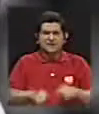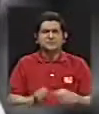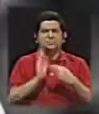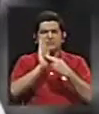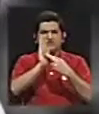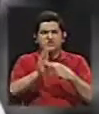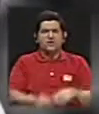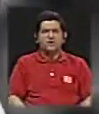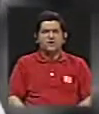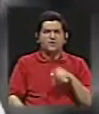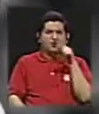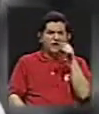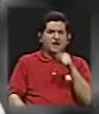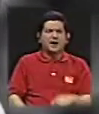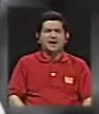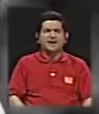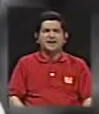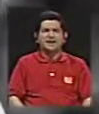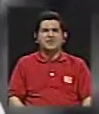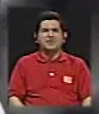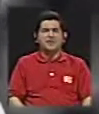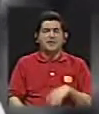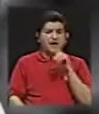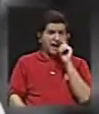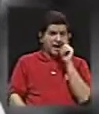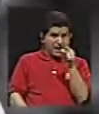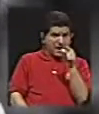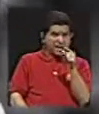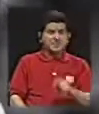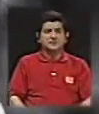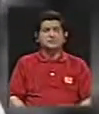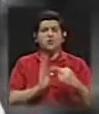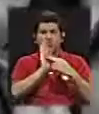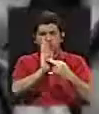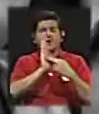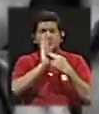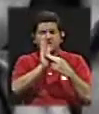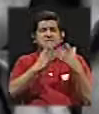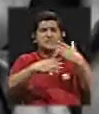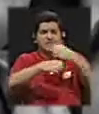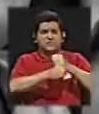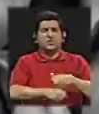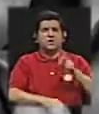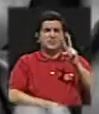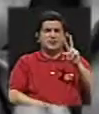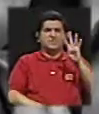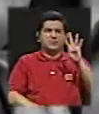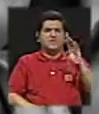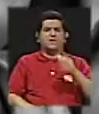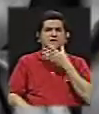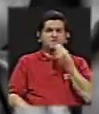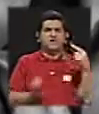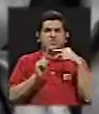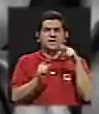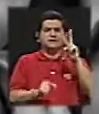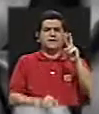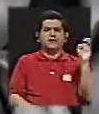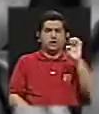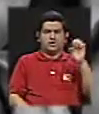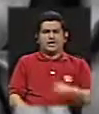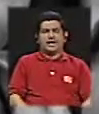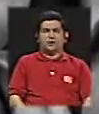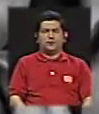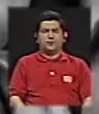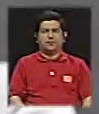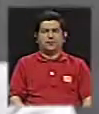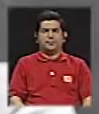representación de los del diablitos. Toro en la mula, sí. Es una representación que se hace del 24 de diciembre al 2 de enero. Al 2 de enero.